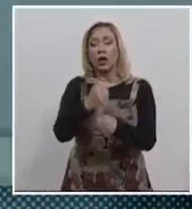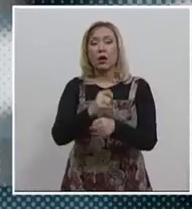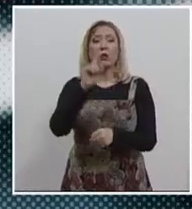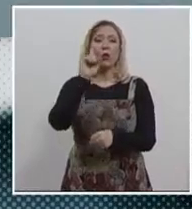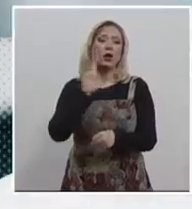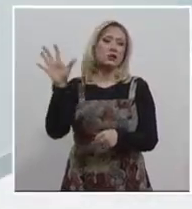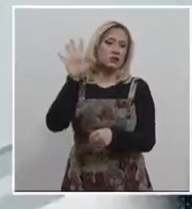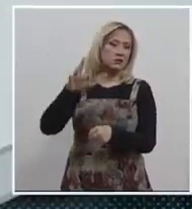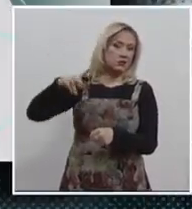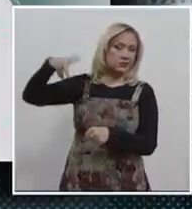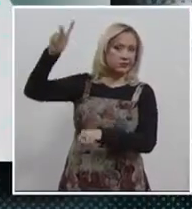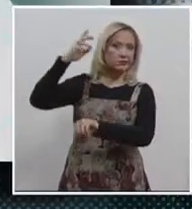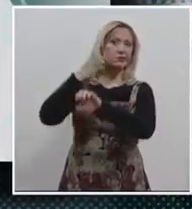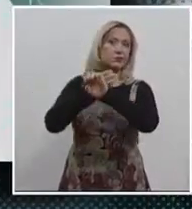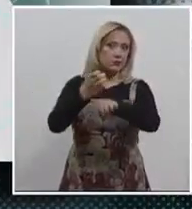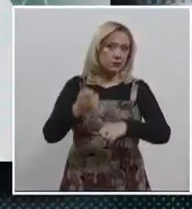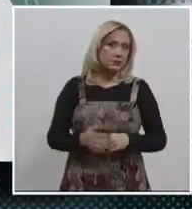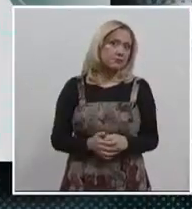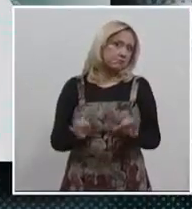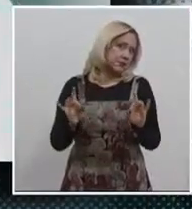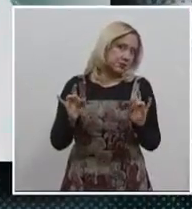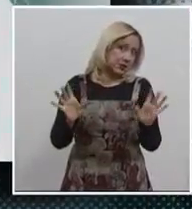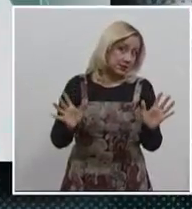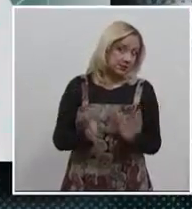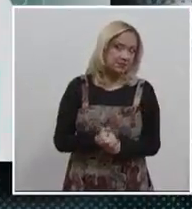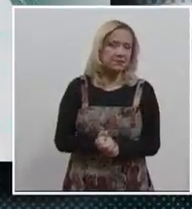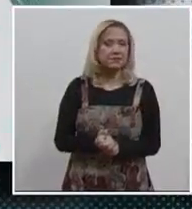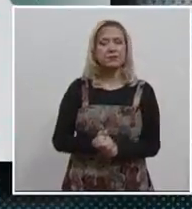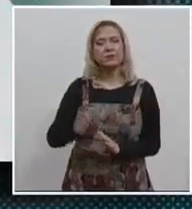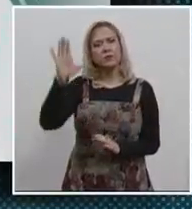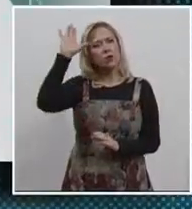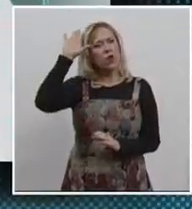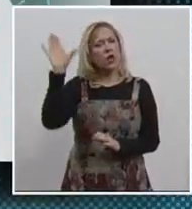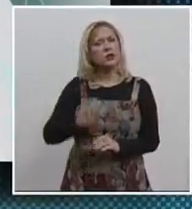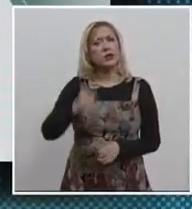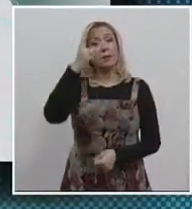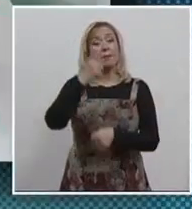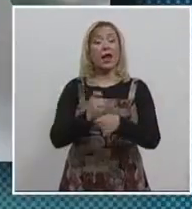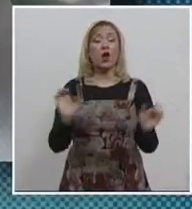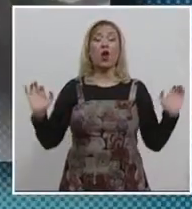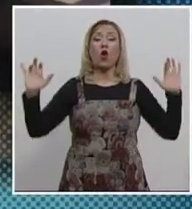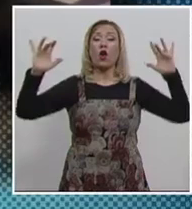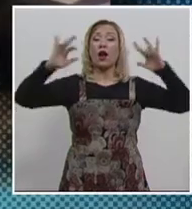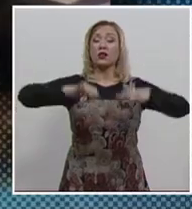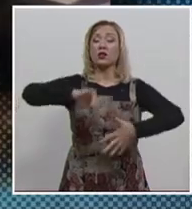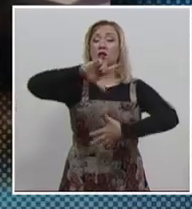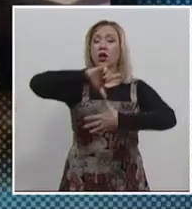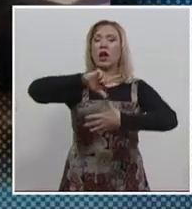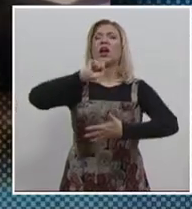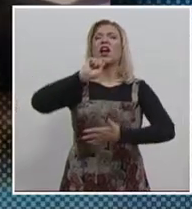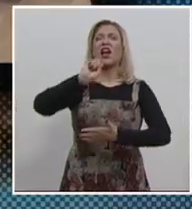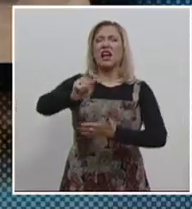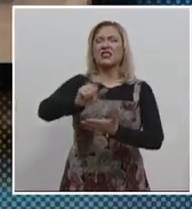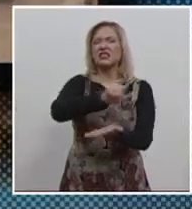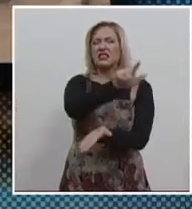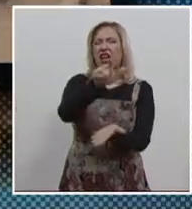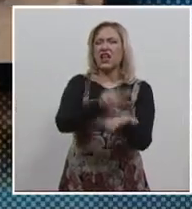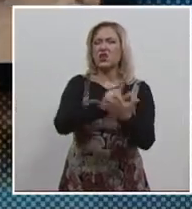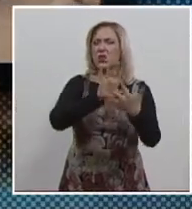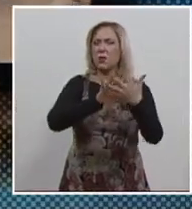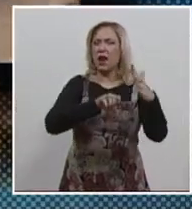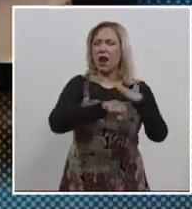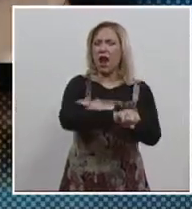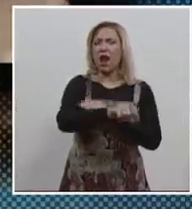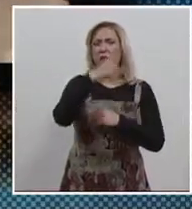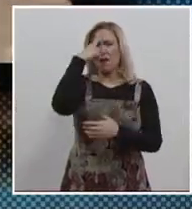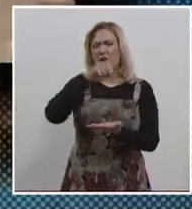estado. En Morelos se desarrolló el primer Congreso Latinoamericano en Derecho Penal Acusatorio, con la